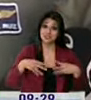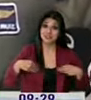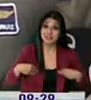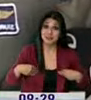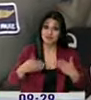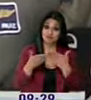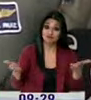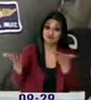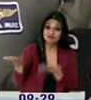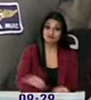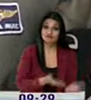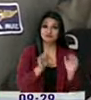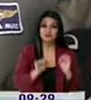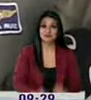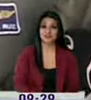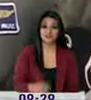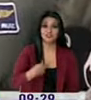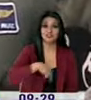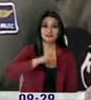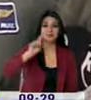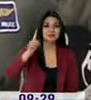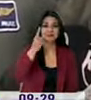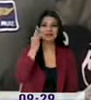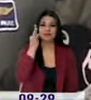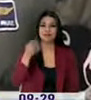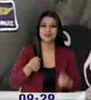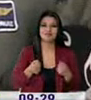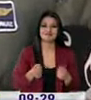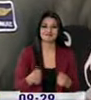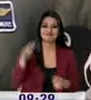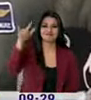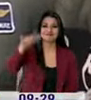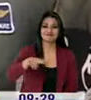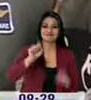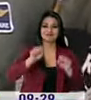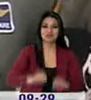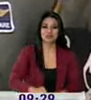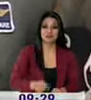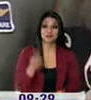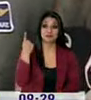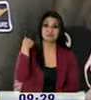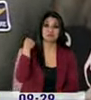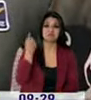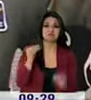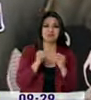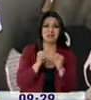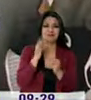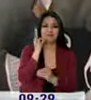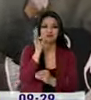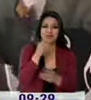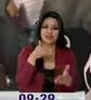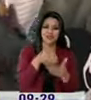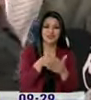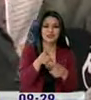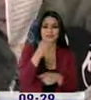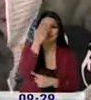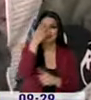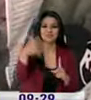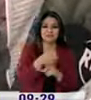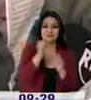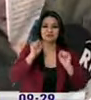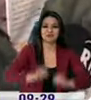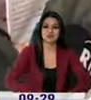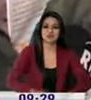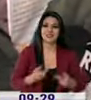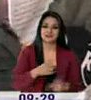está abriendo más puertas, ya que nosotros somos las primeras mujeres en aviación de transportes. Atrás de nosotros van a venir más mujeres que sabemos que lo van a lograr